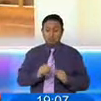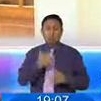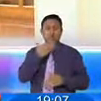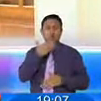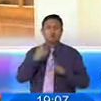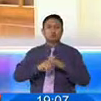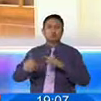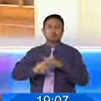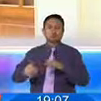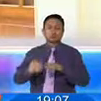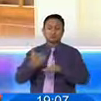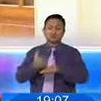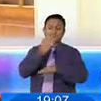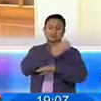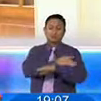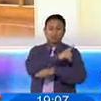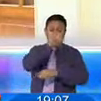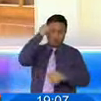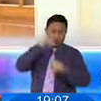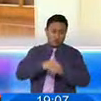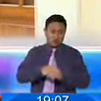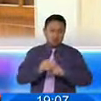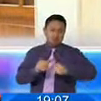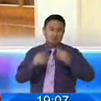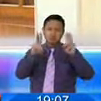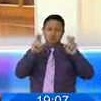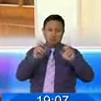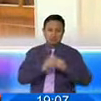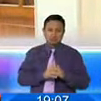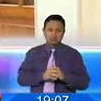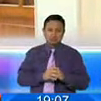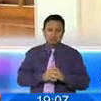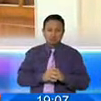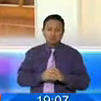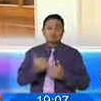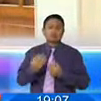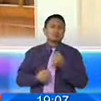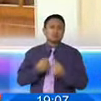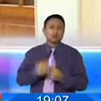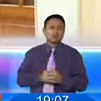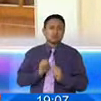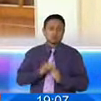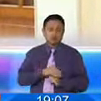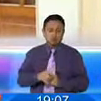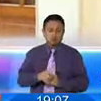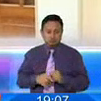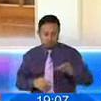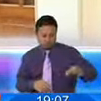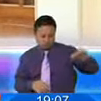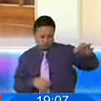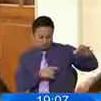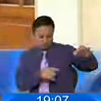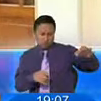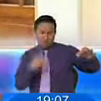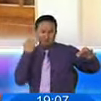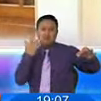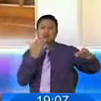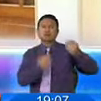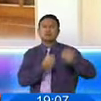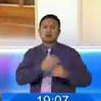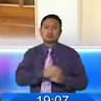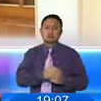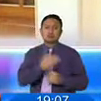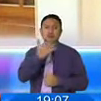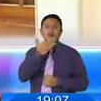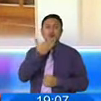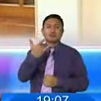no, antes lo hacíamos, acuérdese usted, por otros temas de riesgos. ¿Qué hacer si usted encuentra un objeto extraño? El tema con el